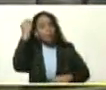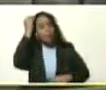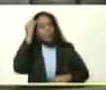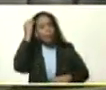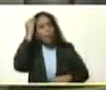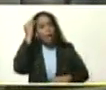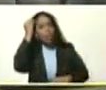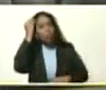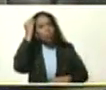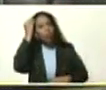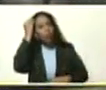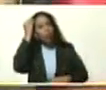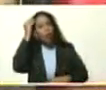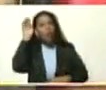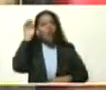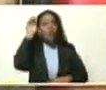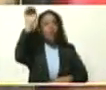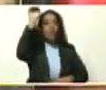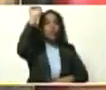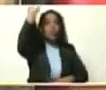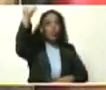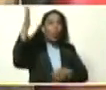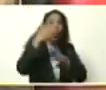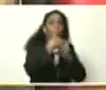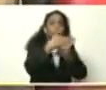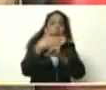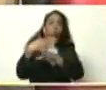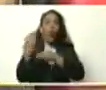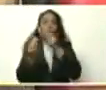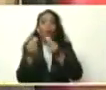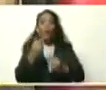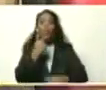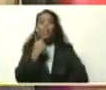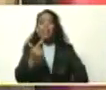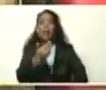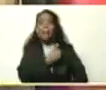de destino compartido, como dice el presidente Xi Jinping.